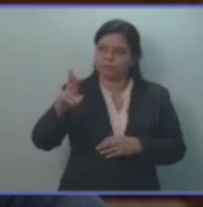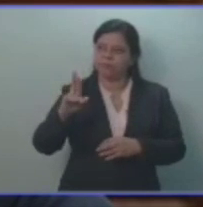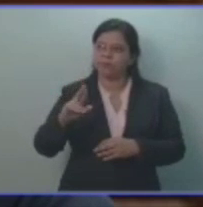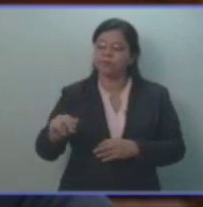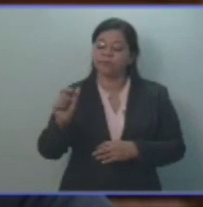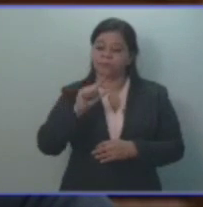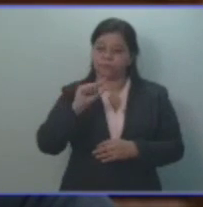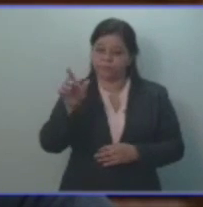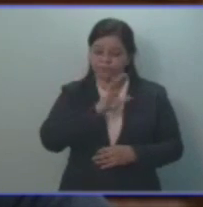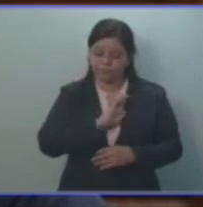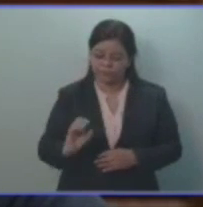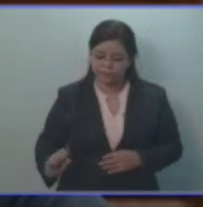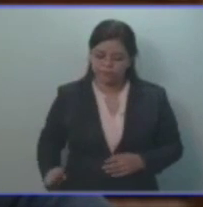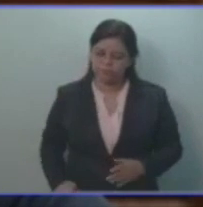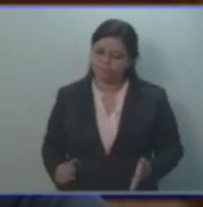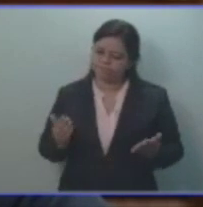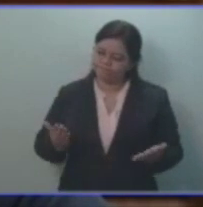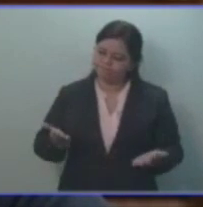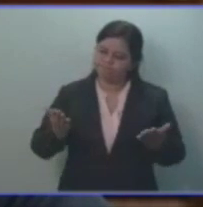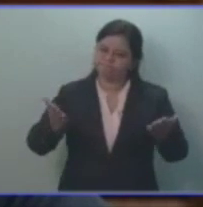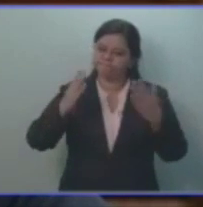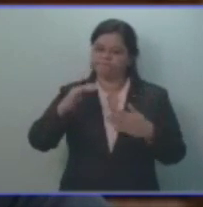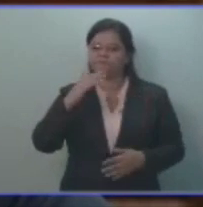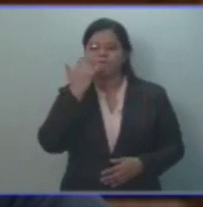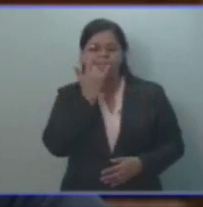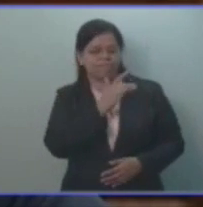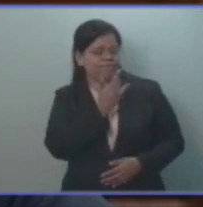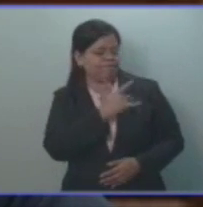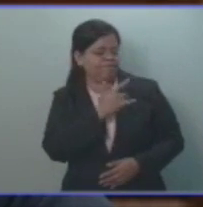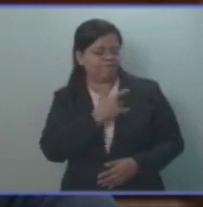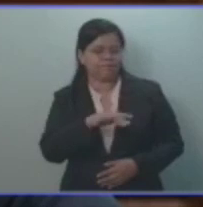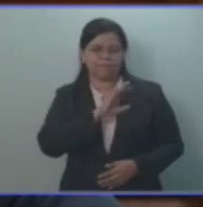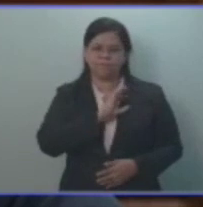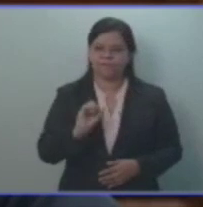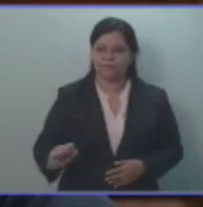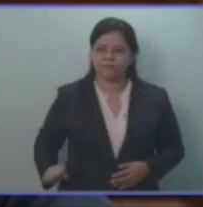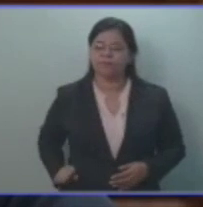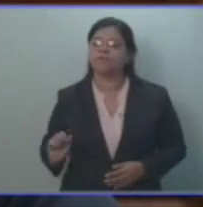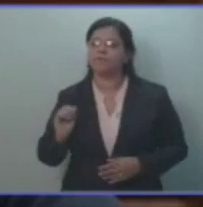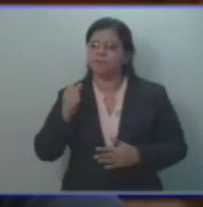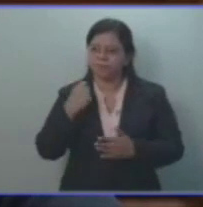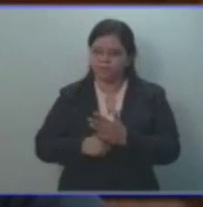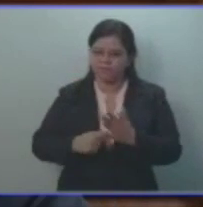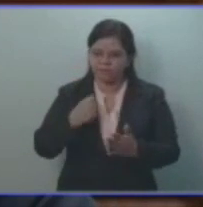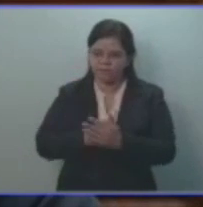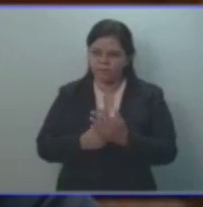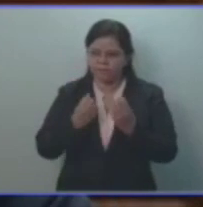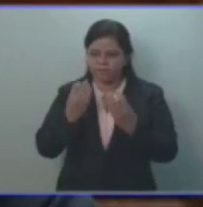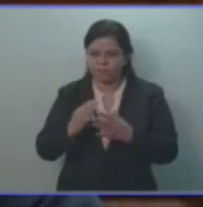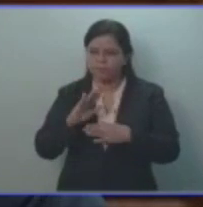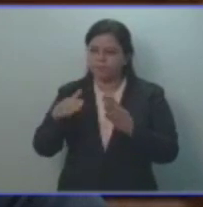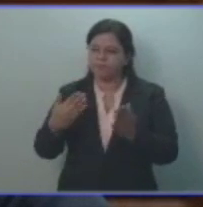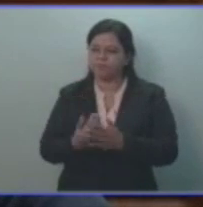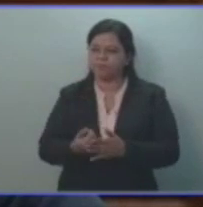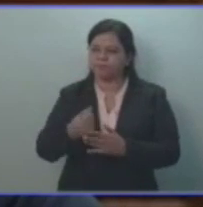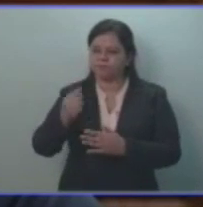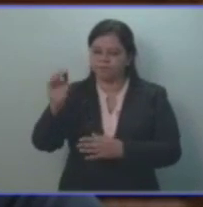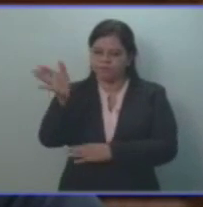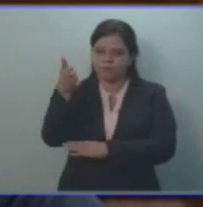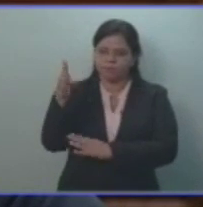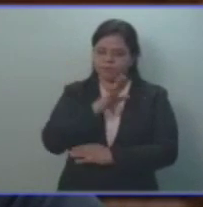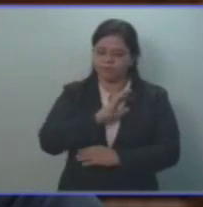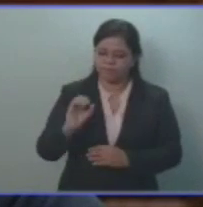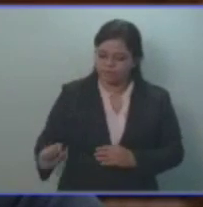alto ese honor, ese orgullo que nos caracteriza a los salvadoreños y que estuvieron luchando por esos colores patrios. Así